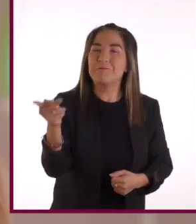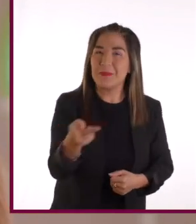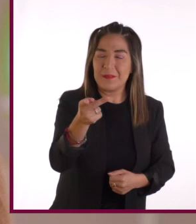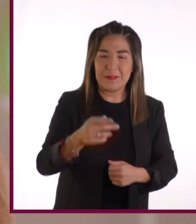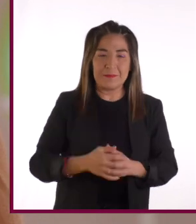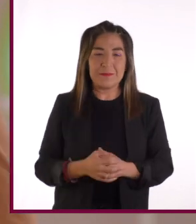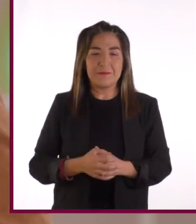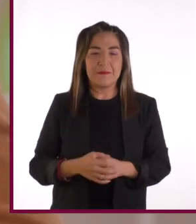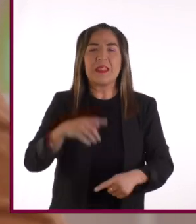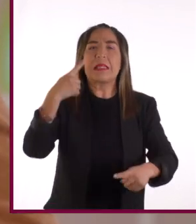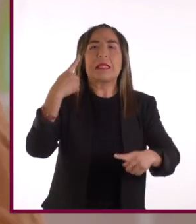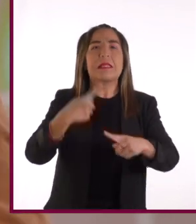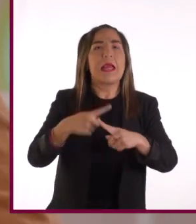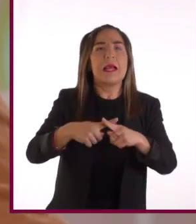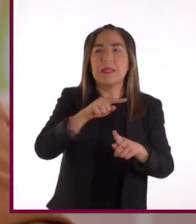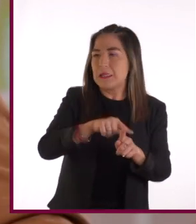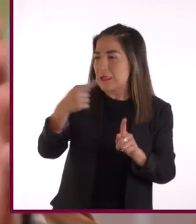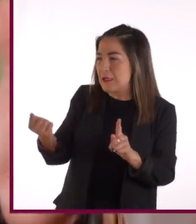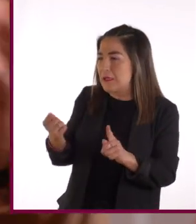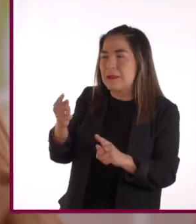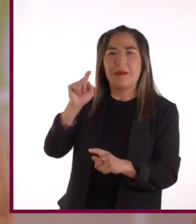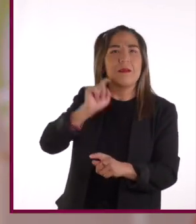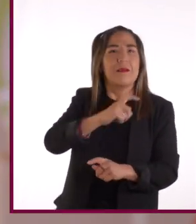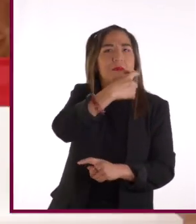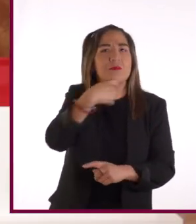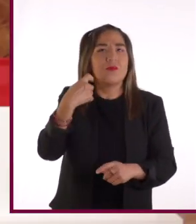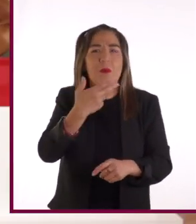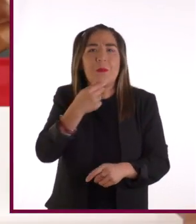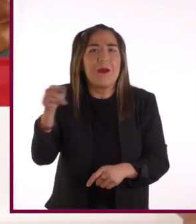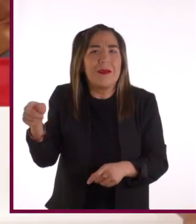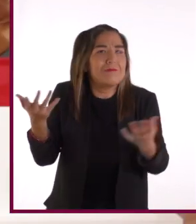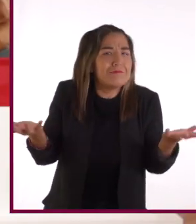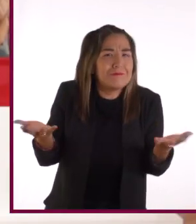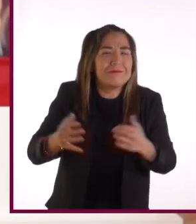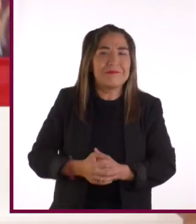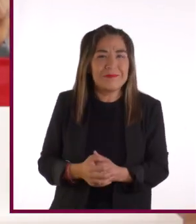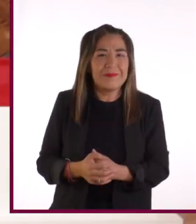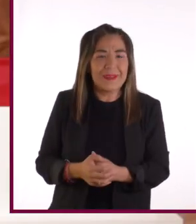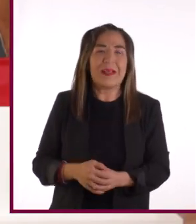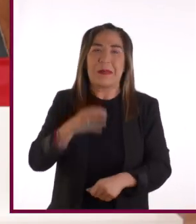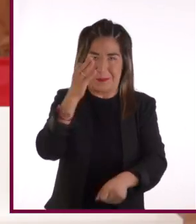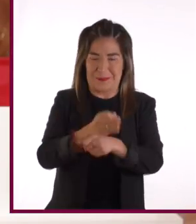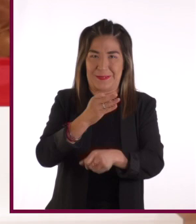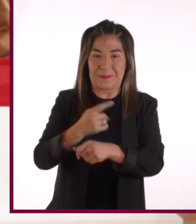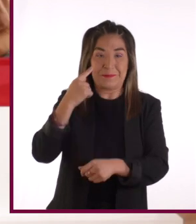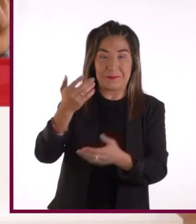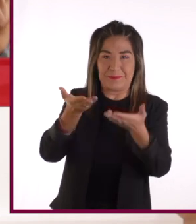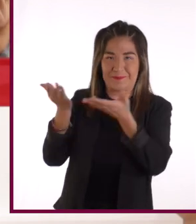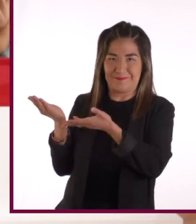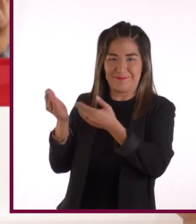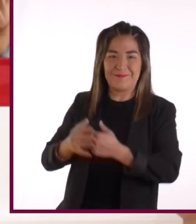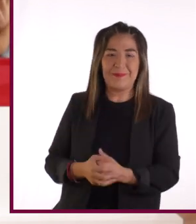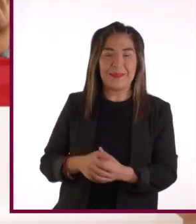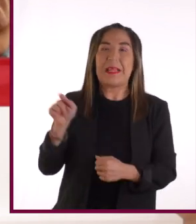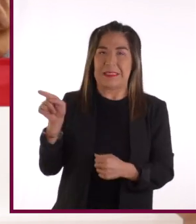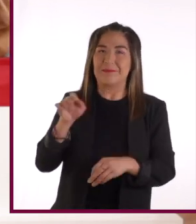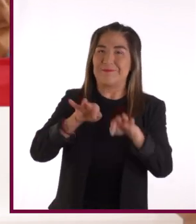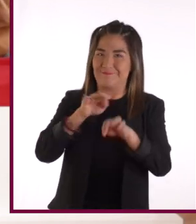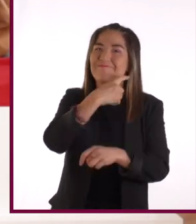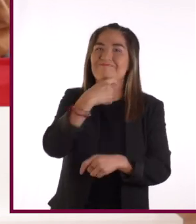siguiente pregunta. ¿Quién rasura al barbero? Comencemos con la primera regla. Para esto les presentamos al